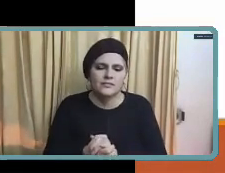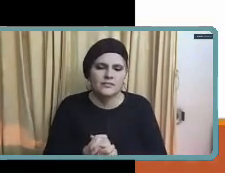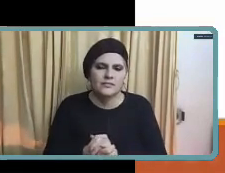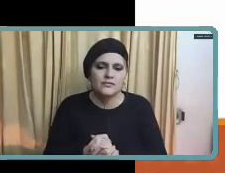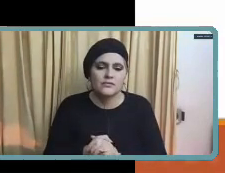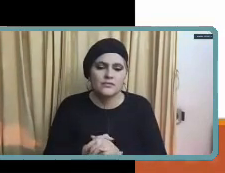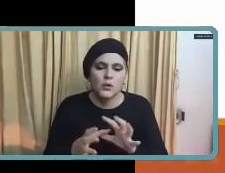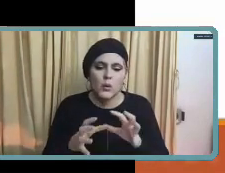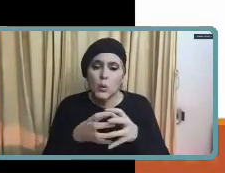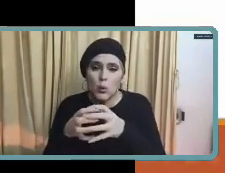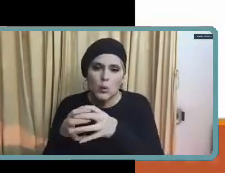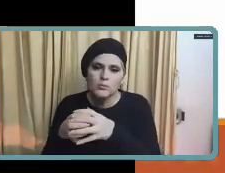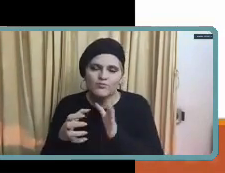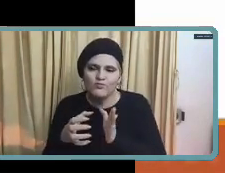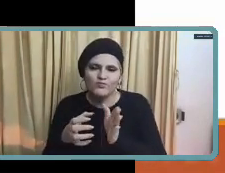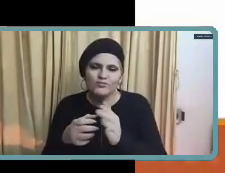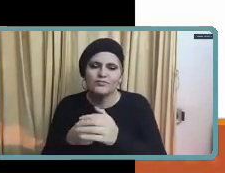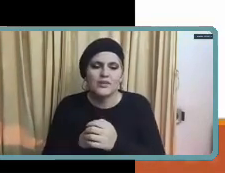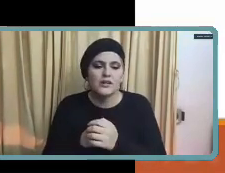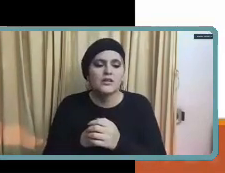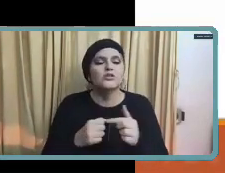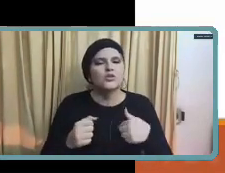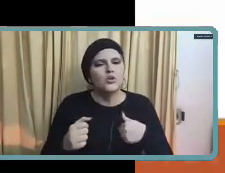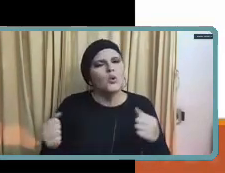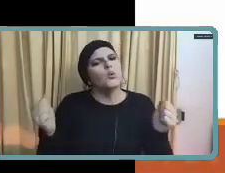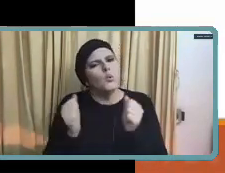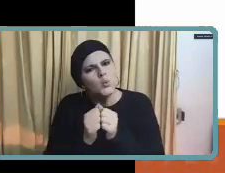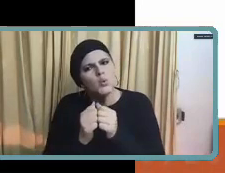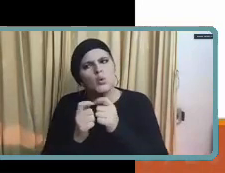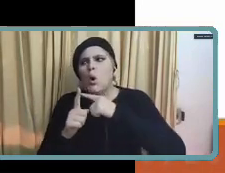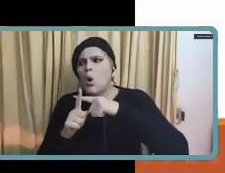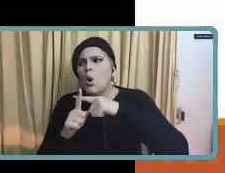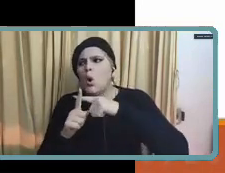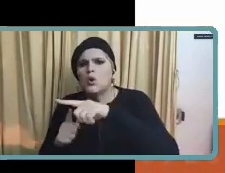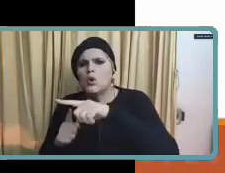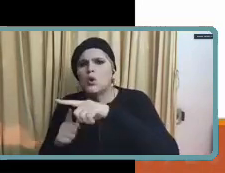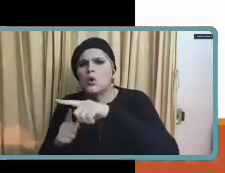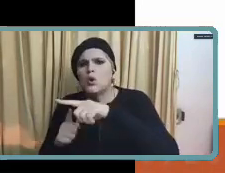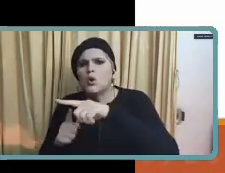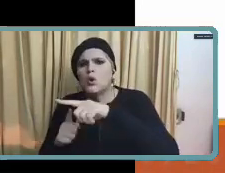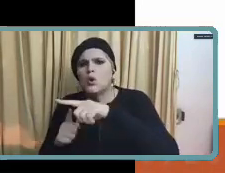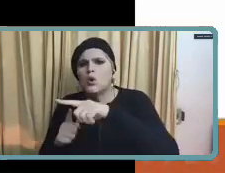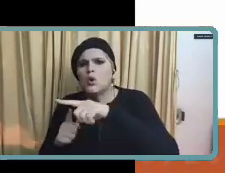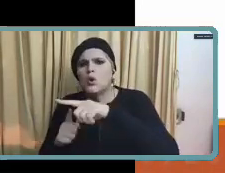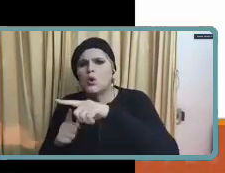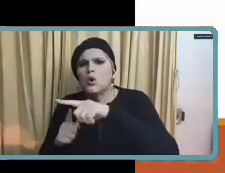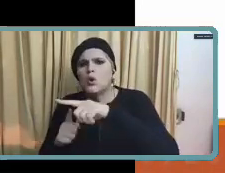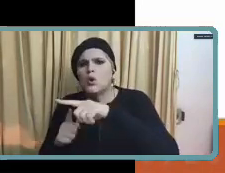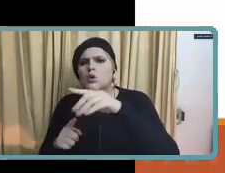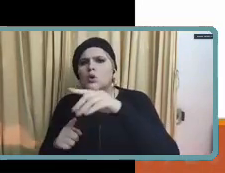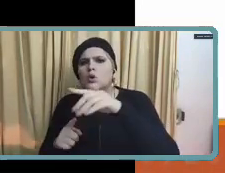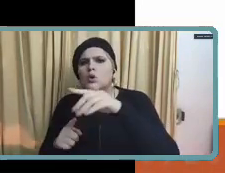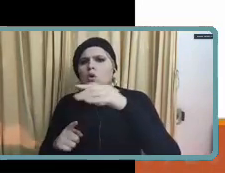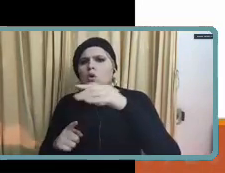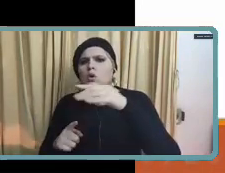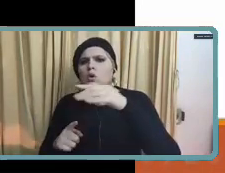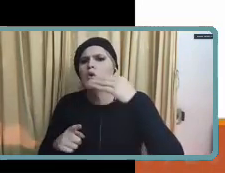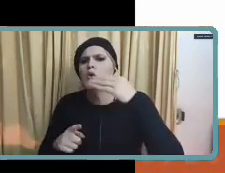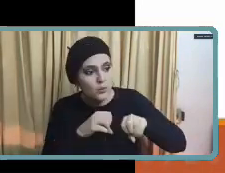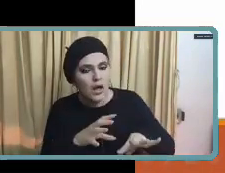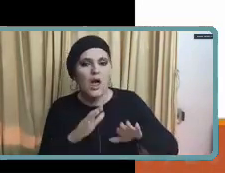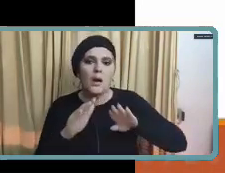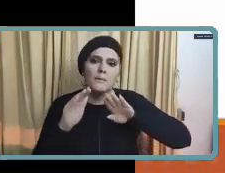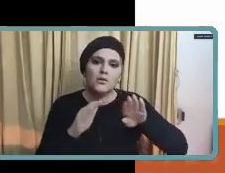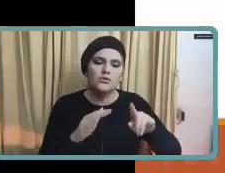estar con los demás niños y niñas, no me separe de ellos o ellas porque quieras tratarme, educarme o apoyarme. Yo puedo y debo estar en las